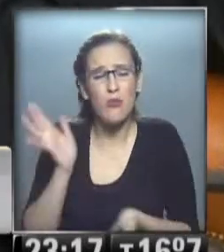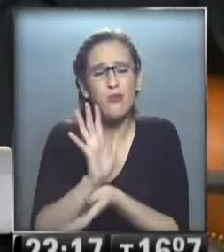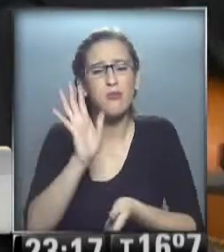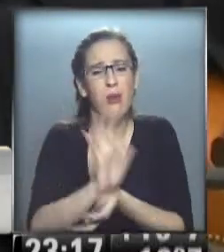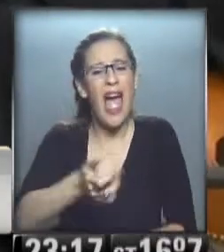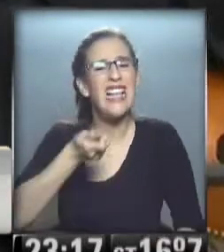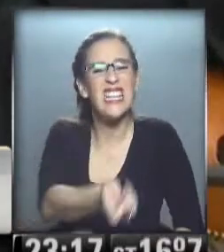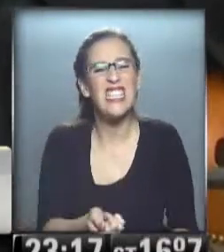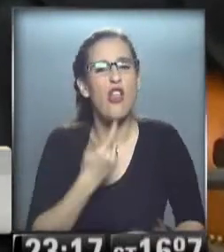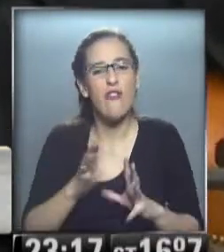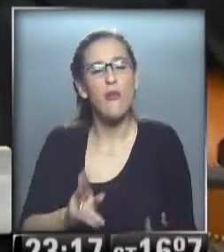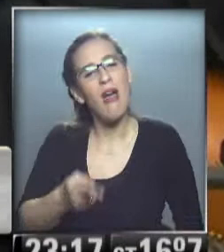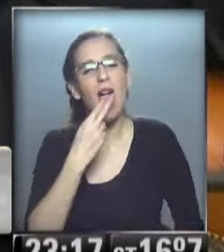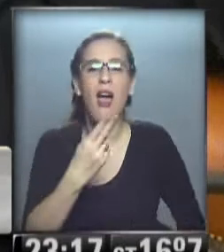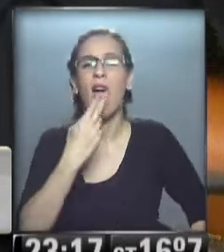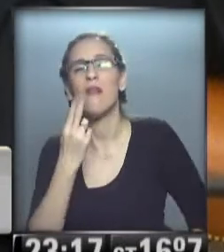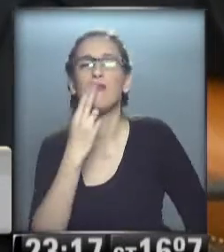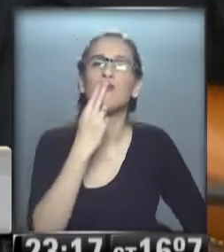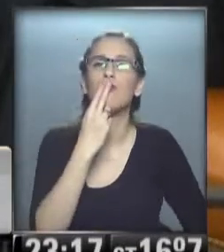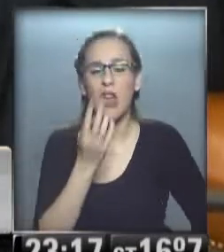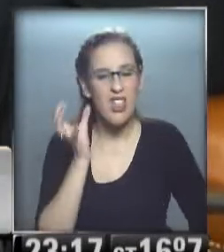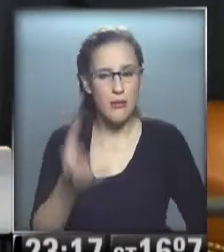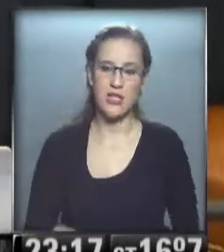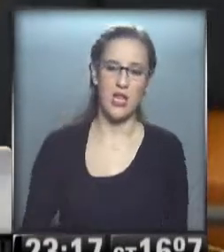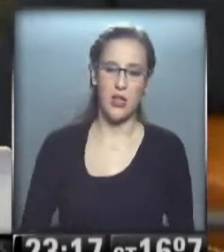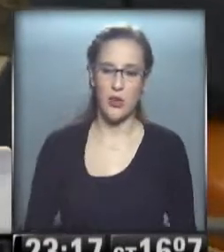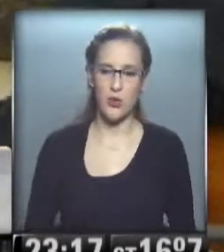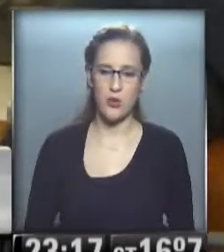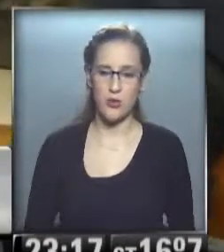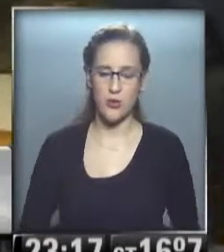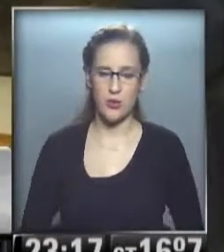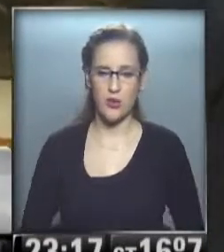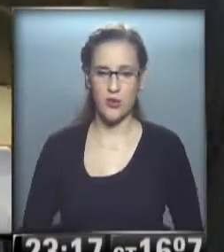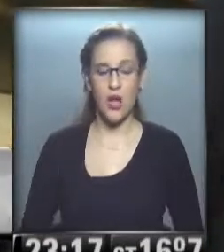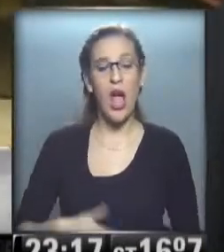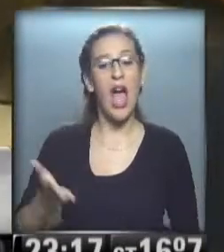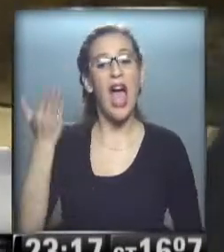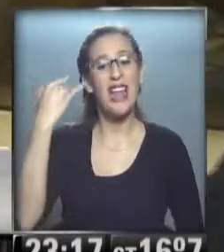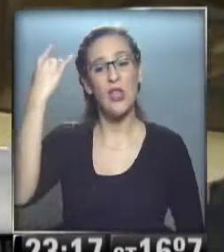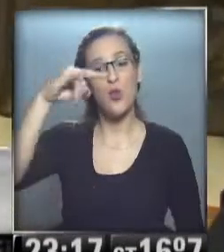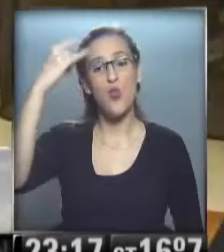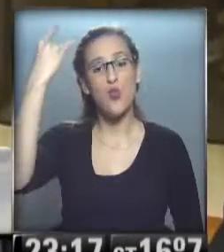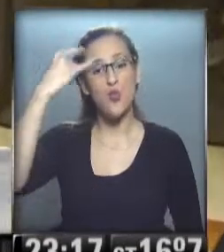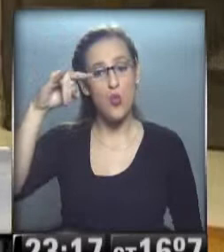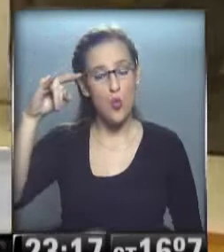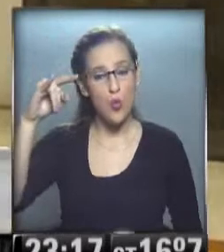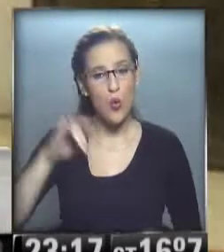en masa. That is more than World War One. En el Uruguay estábamos en una pelea